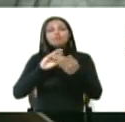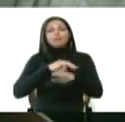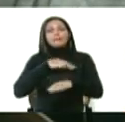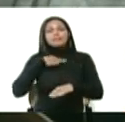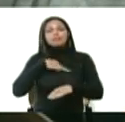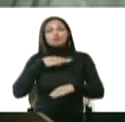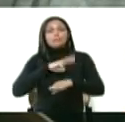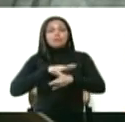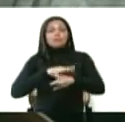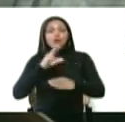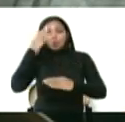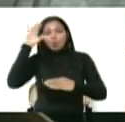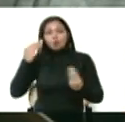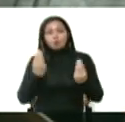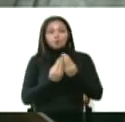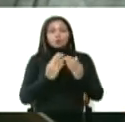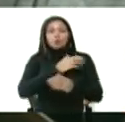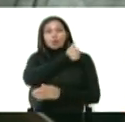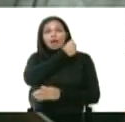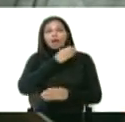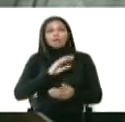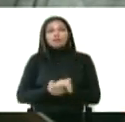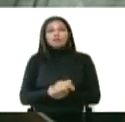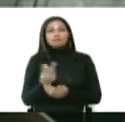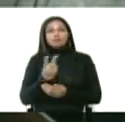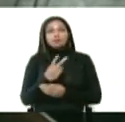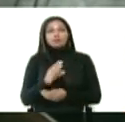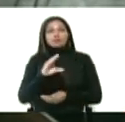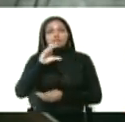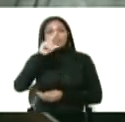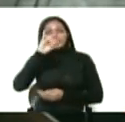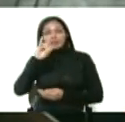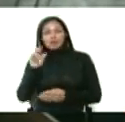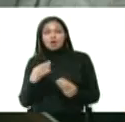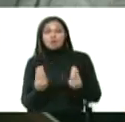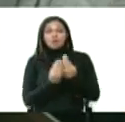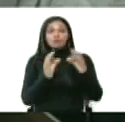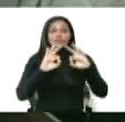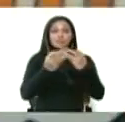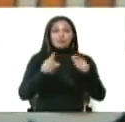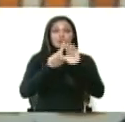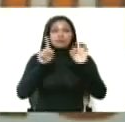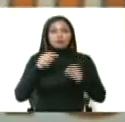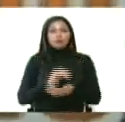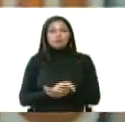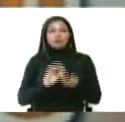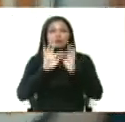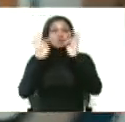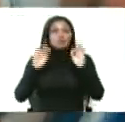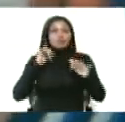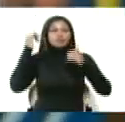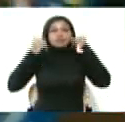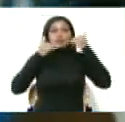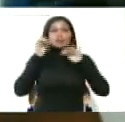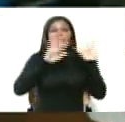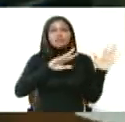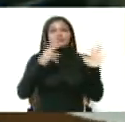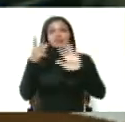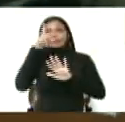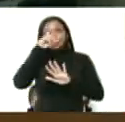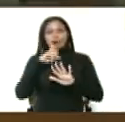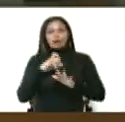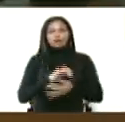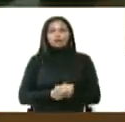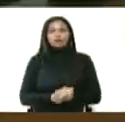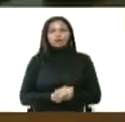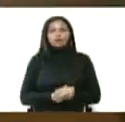en compañía de la doctora jefa de ASIS y el jefe de CDI. Juntos como una gran familia, qué manera de celebrar 17 años